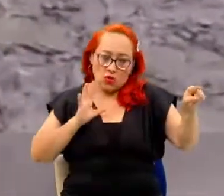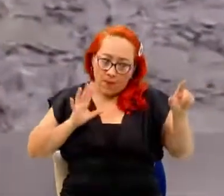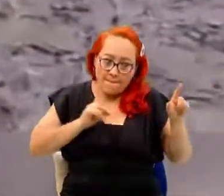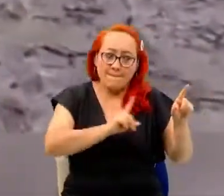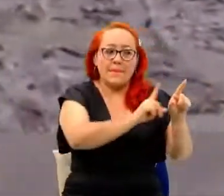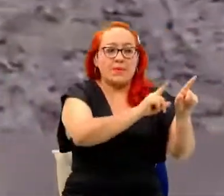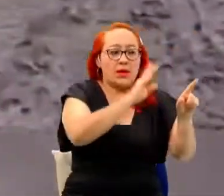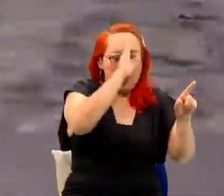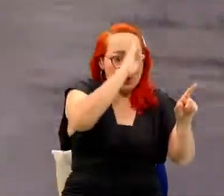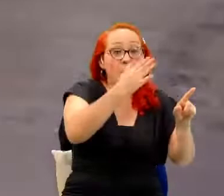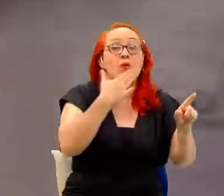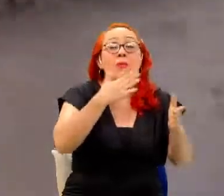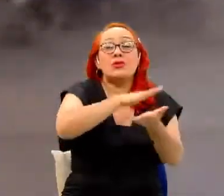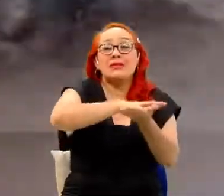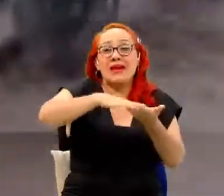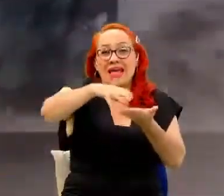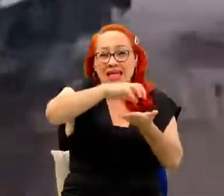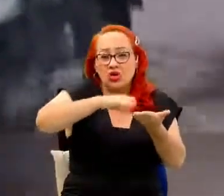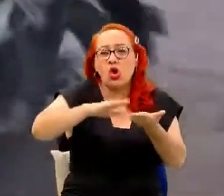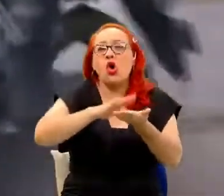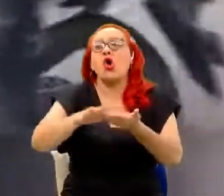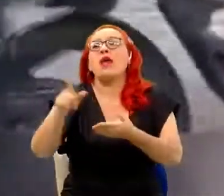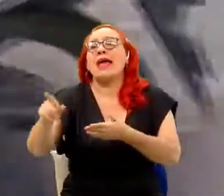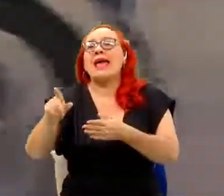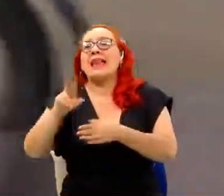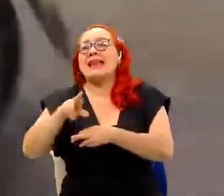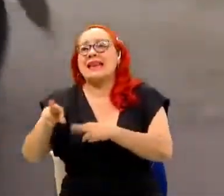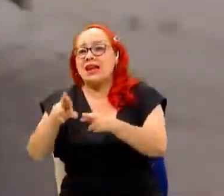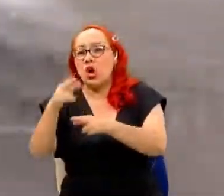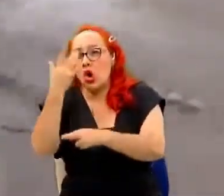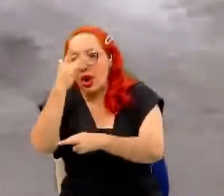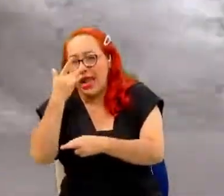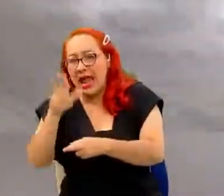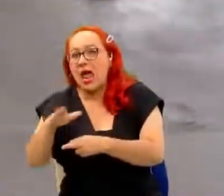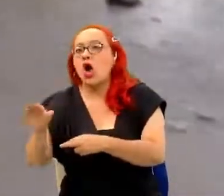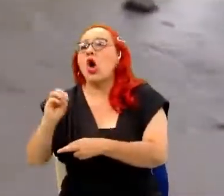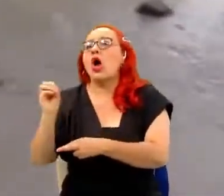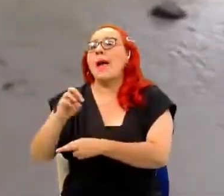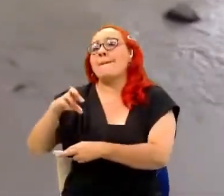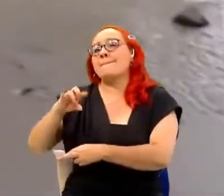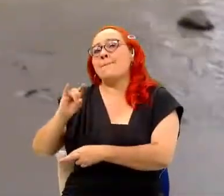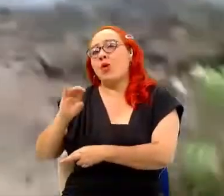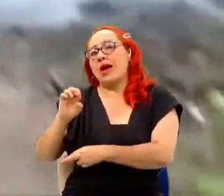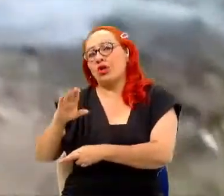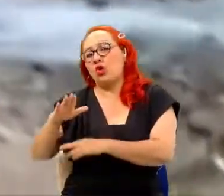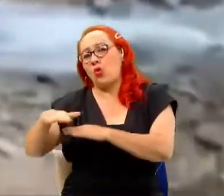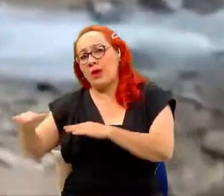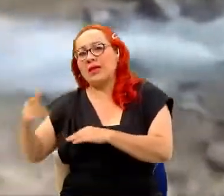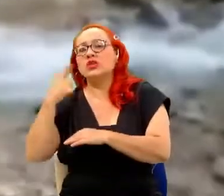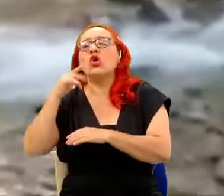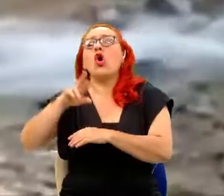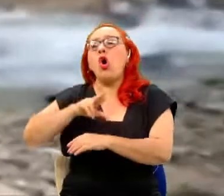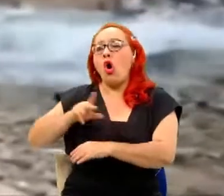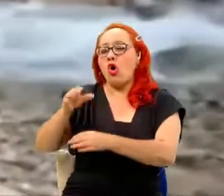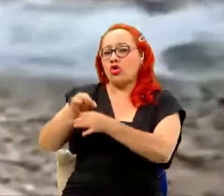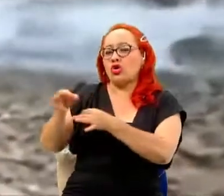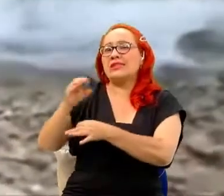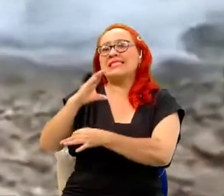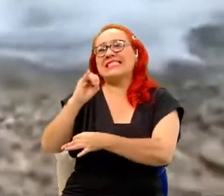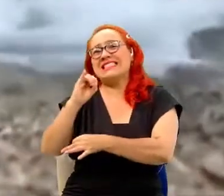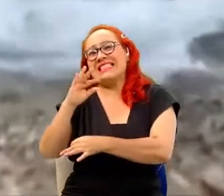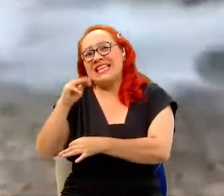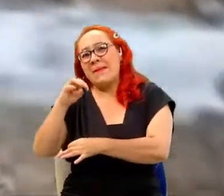fincas en sane torres en rionegro también tenemos en puerto wilches tenemos en cimitarra tenemos bar